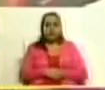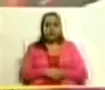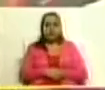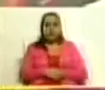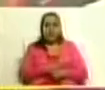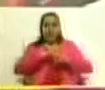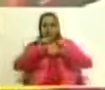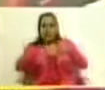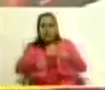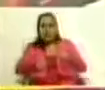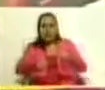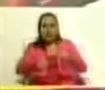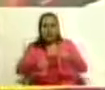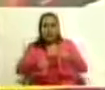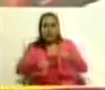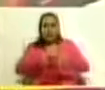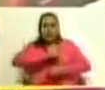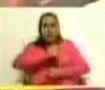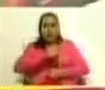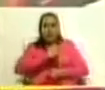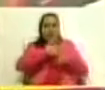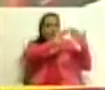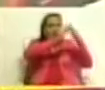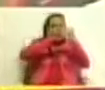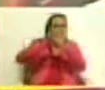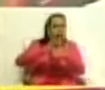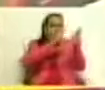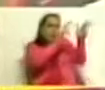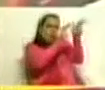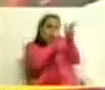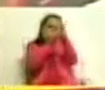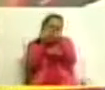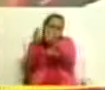Comenzaron a ametrallar todos los barrios de la Gran Caracas.